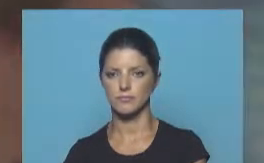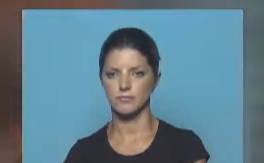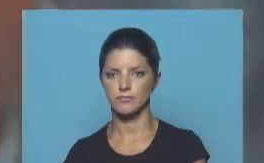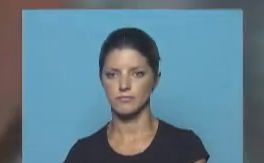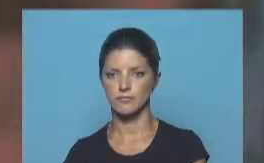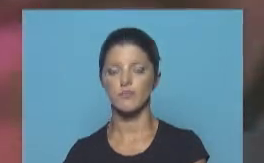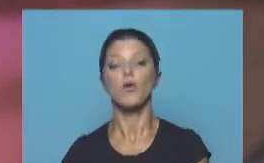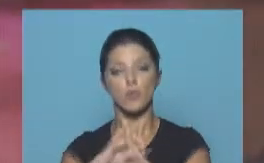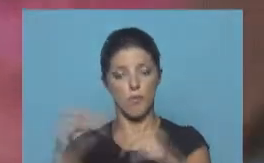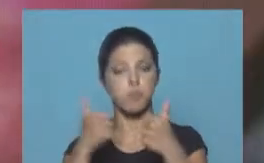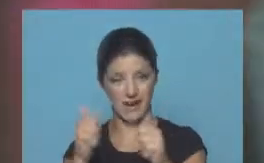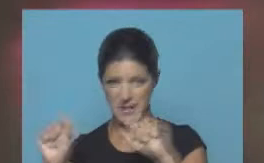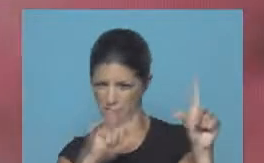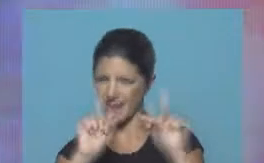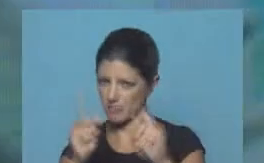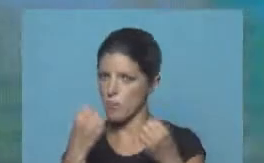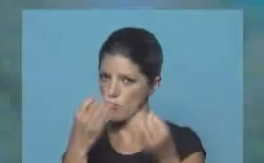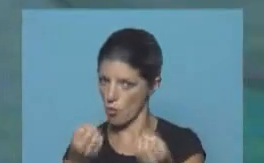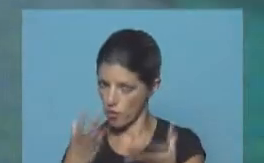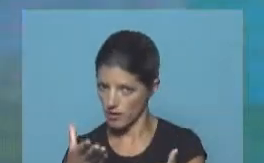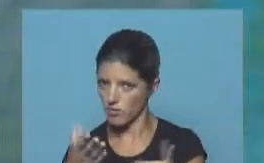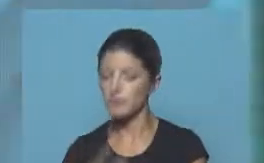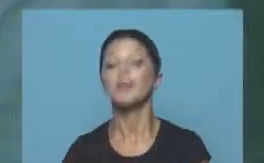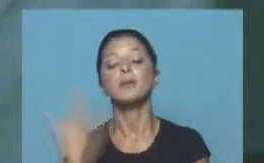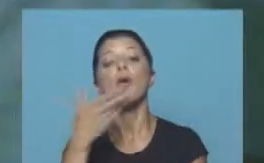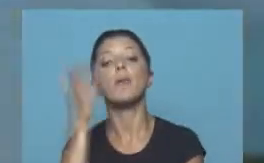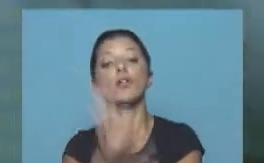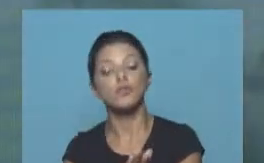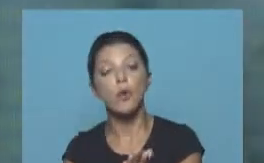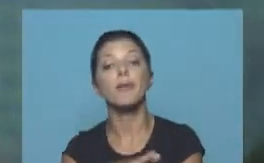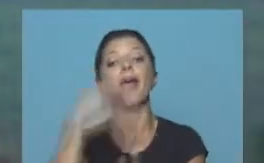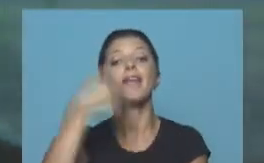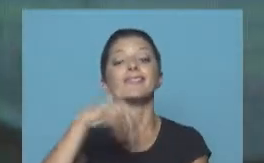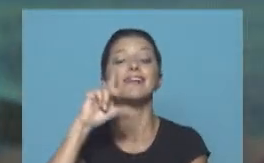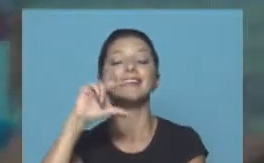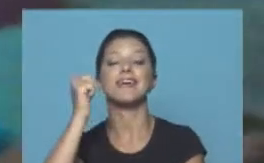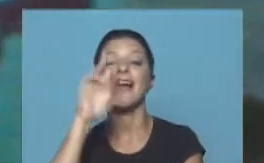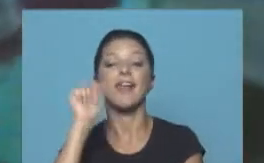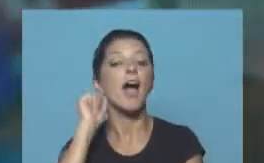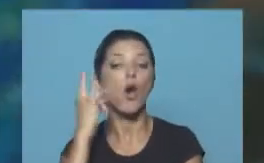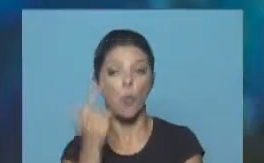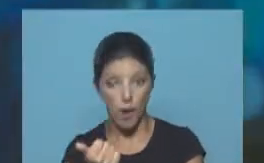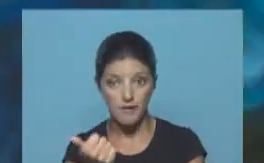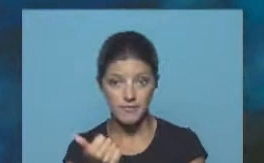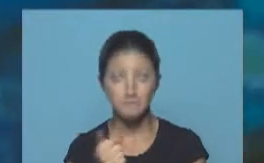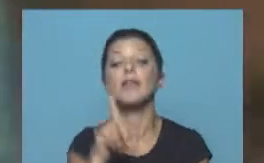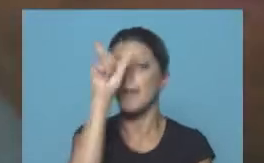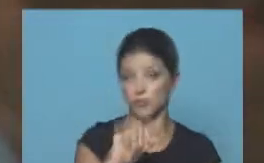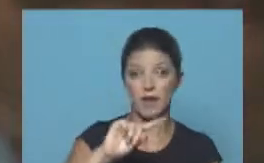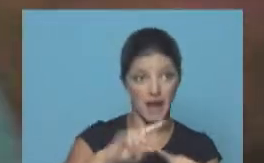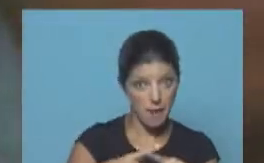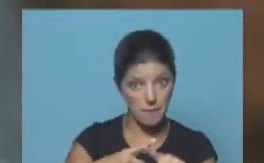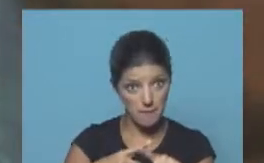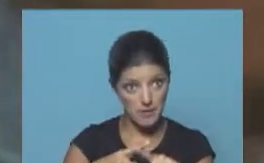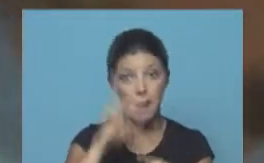Gran informe, muy buenas imágenes, muy buen texto para hablar de Nicaragua y de Daniel Ortega. La gente cambia, los políticos también cambian. Sin